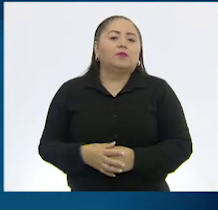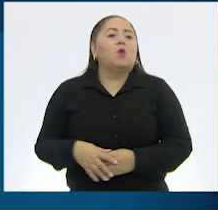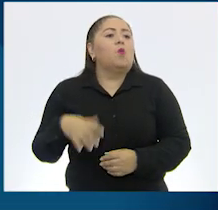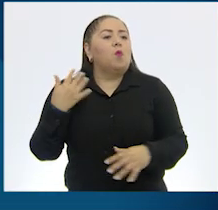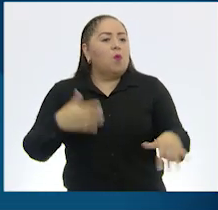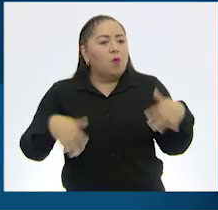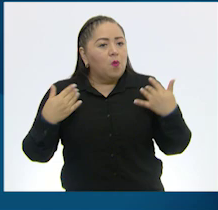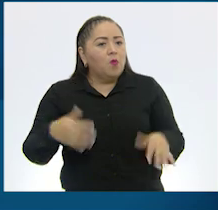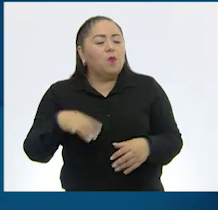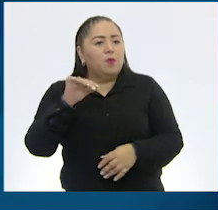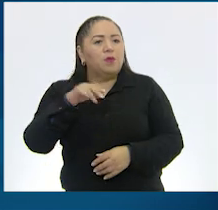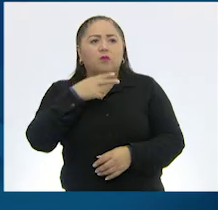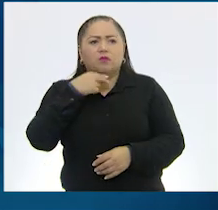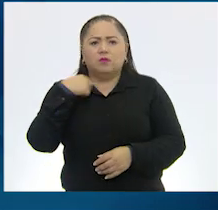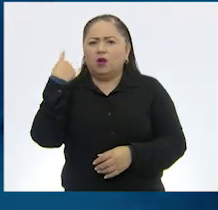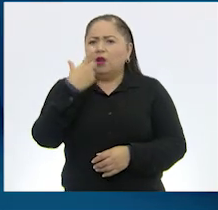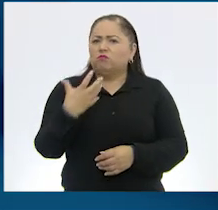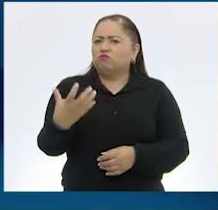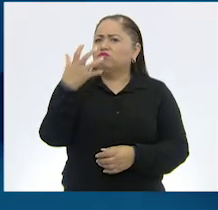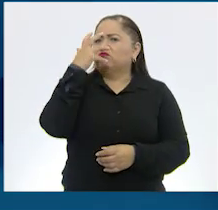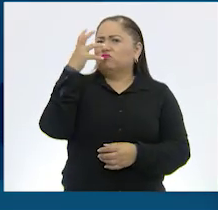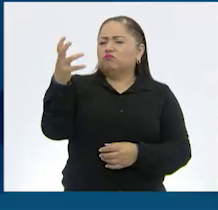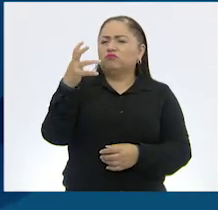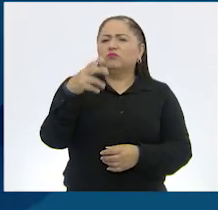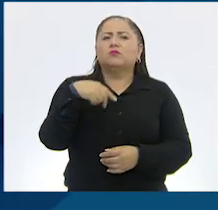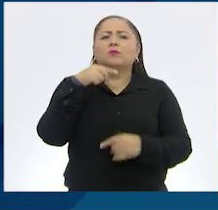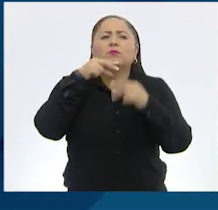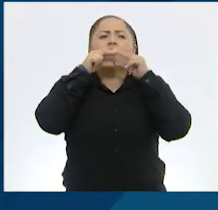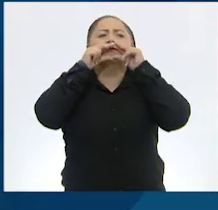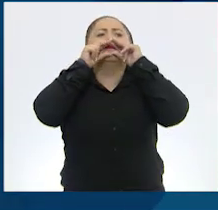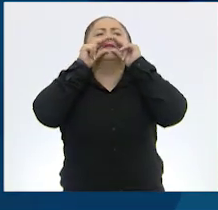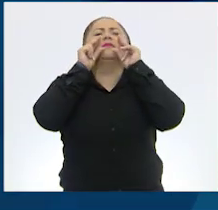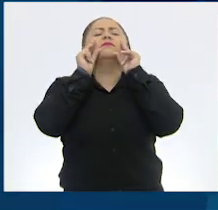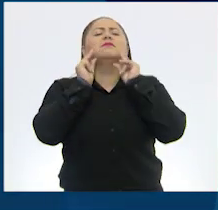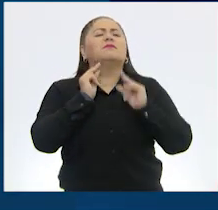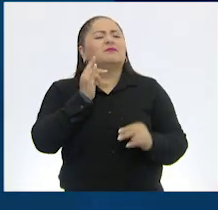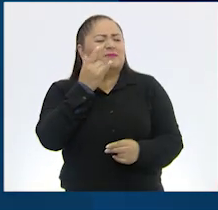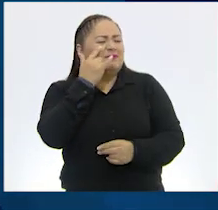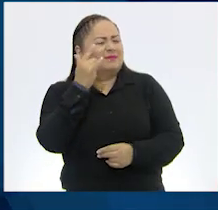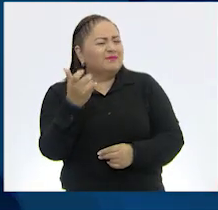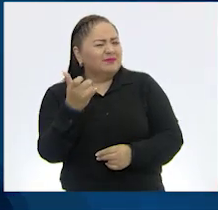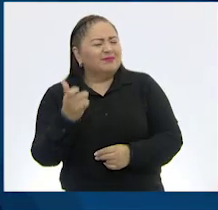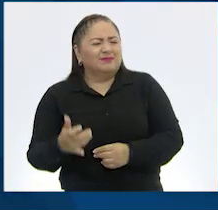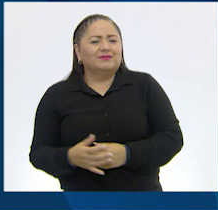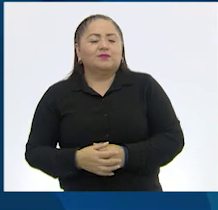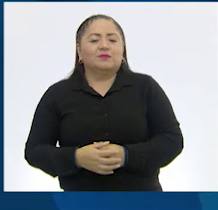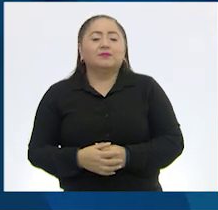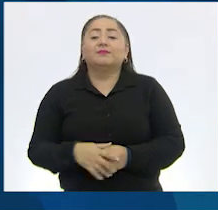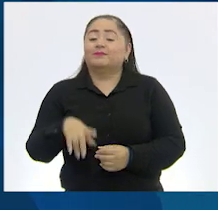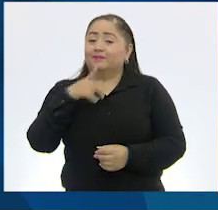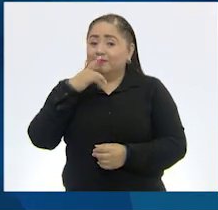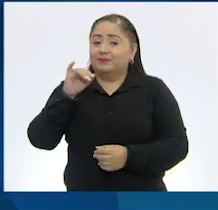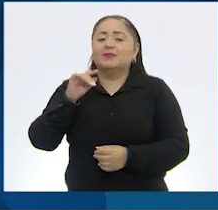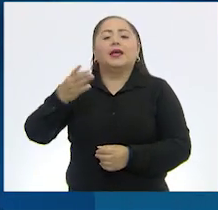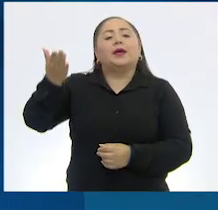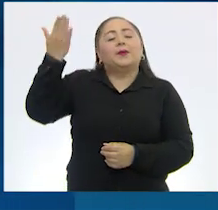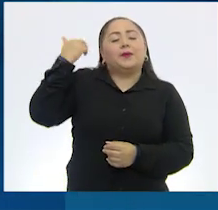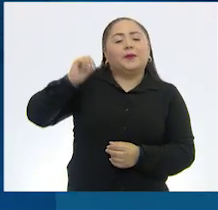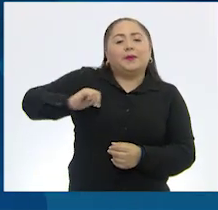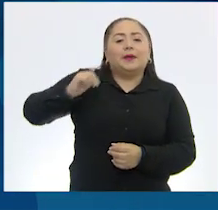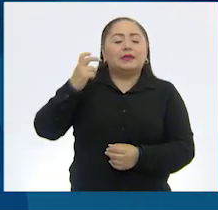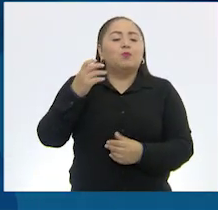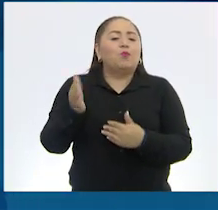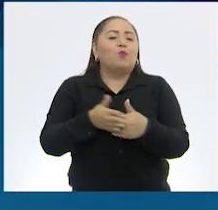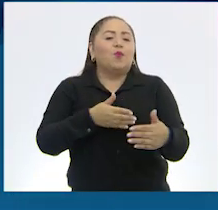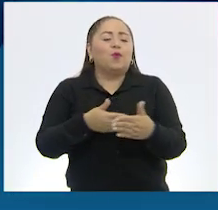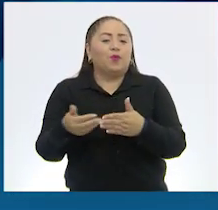¡Oh! ¡Ay, qué señor tan serio! Tiene un bigote muy curioso. Sí, era la moda en la época.